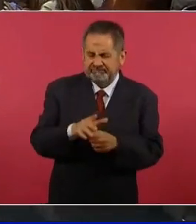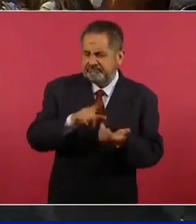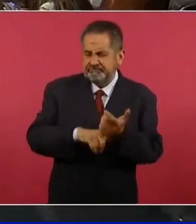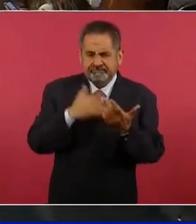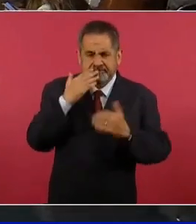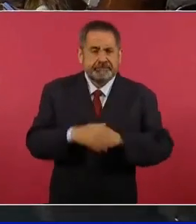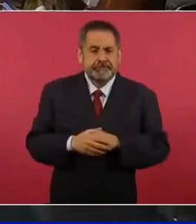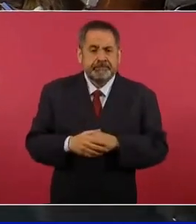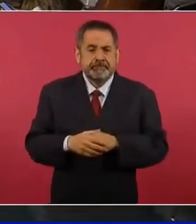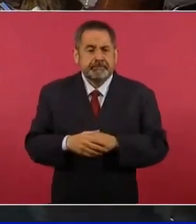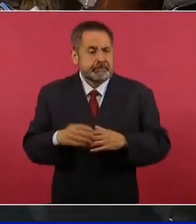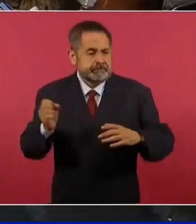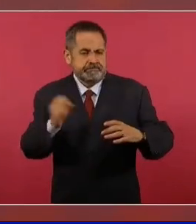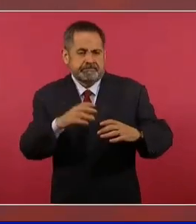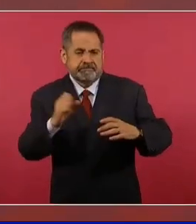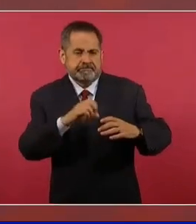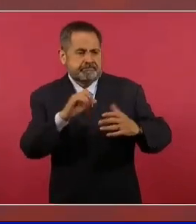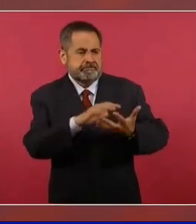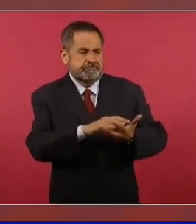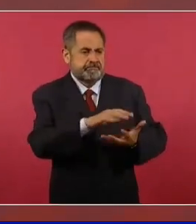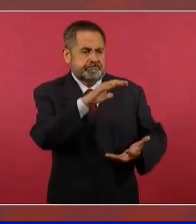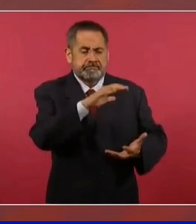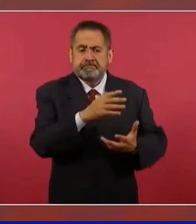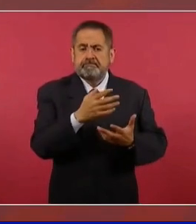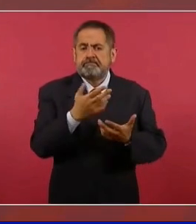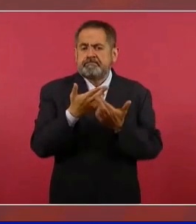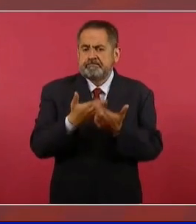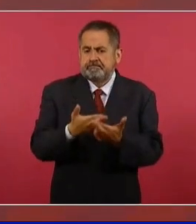incremento de las reservas,